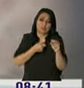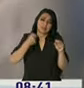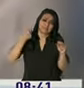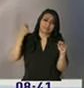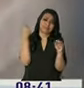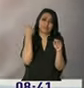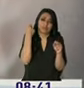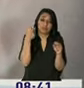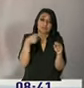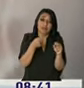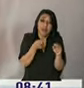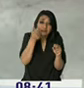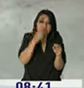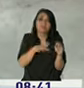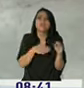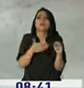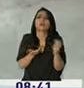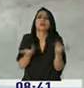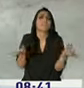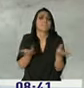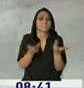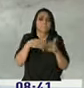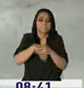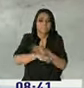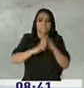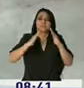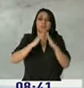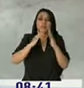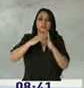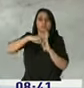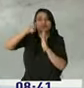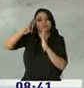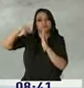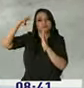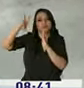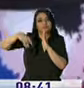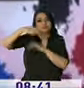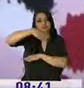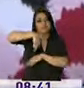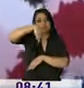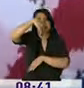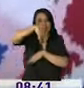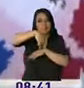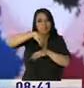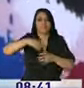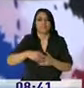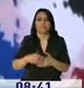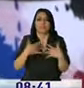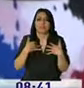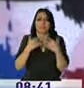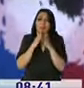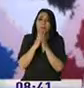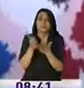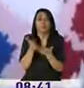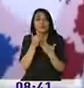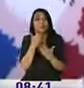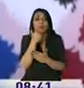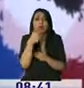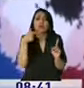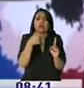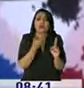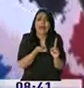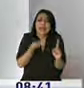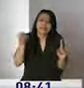quitarle la vida. Todo ocurrió en su vivienda ubicada en Montecristi, en la provincia de Manabí. Pedí auxilio, que me auxiliaran, porque él me iba a dar con